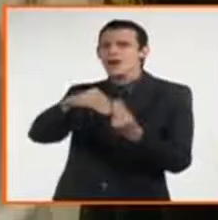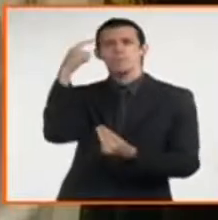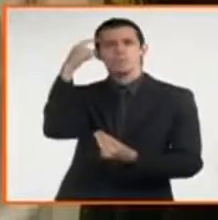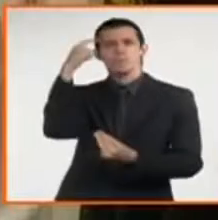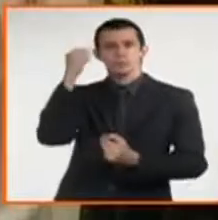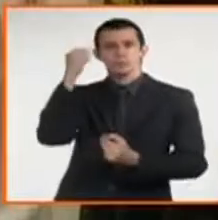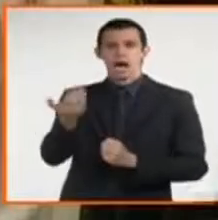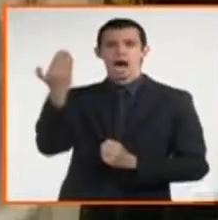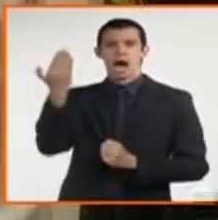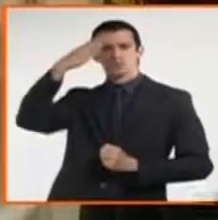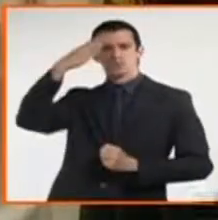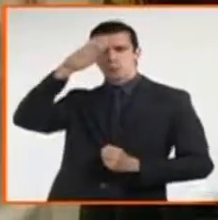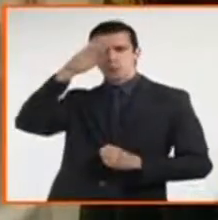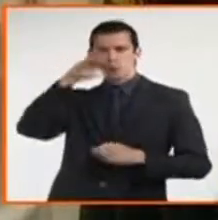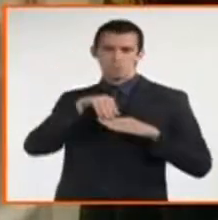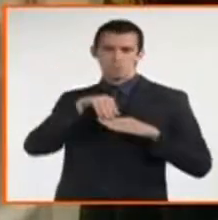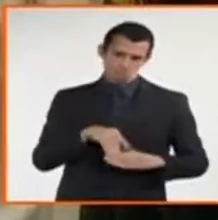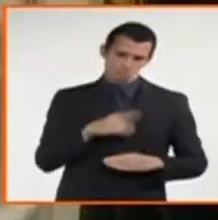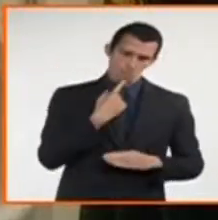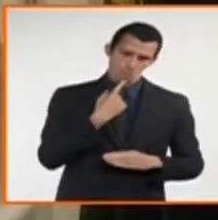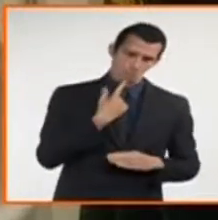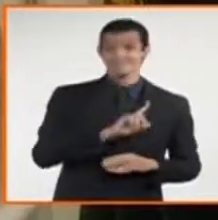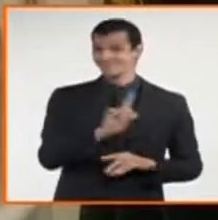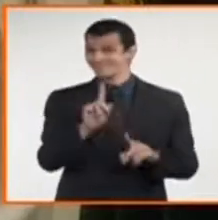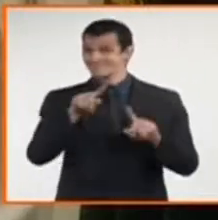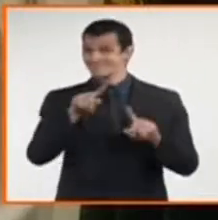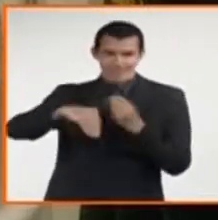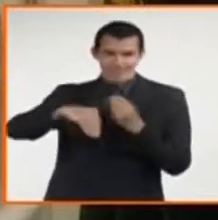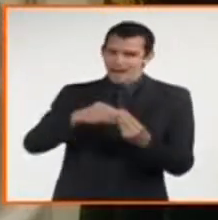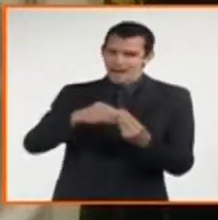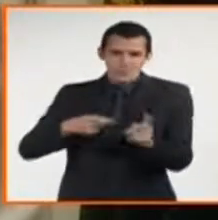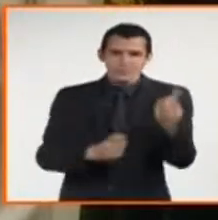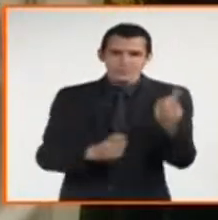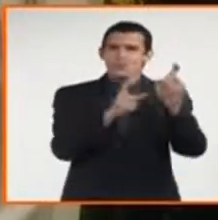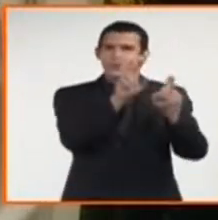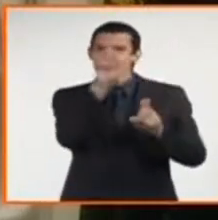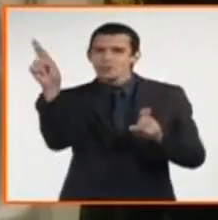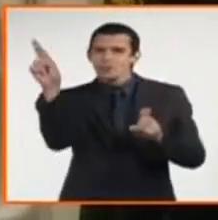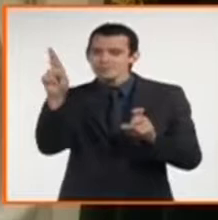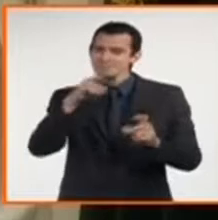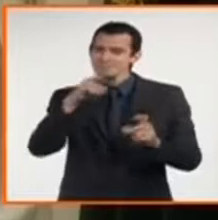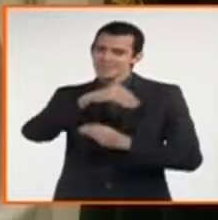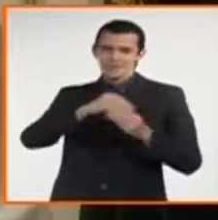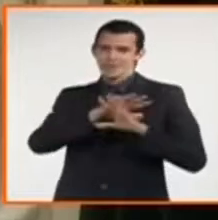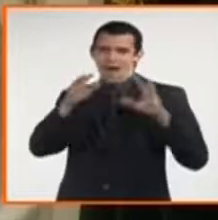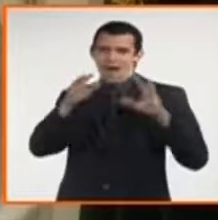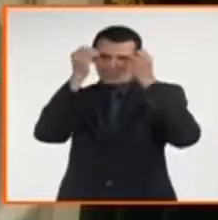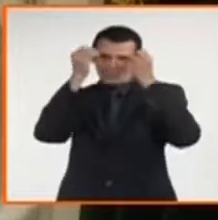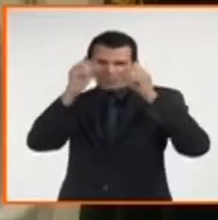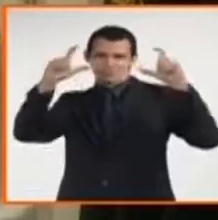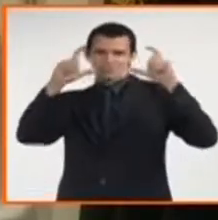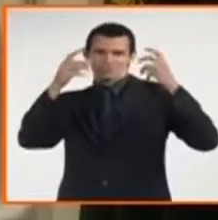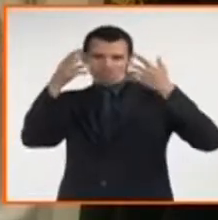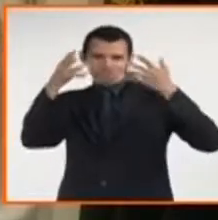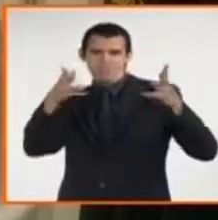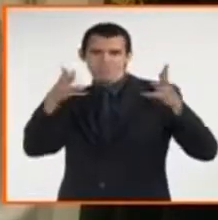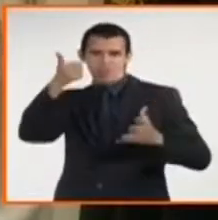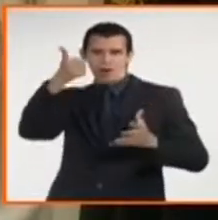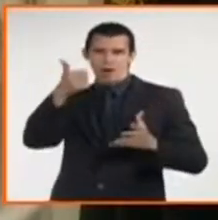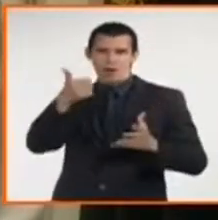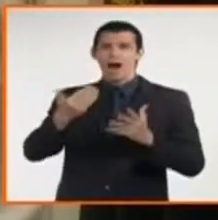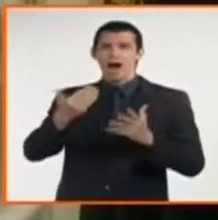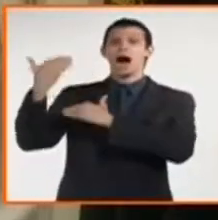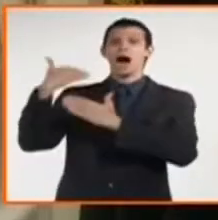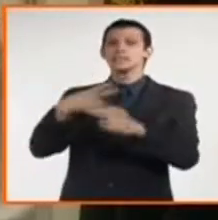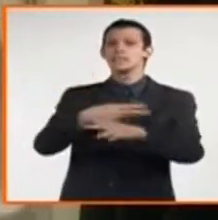historia de Cuba, que precisamente era una historia maniquea, tergiversada, donde ya, por supuesto, desde